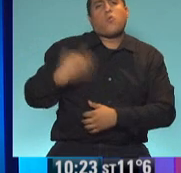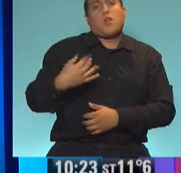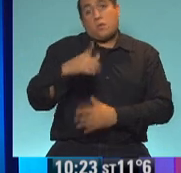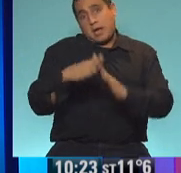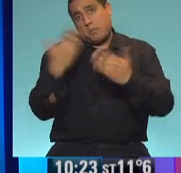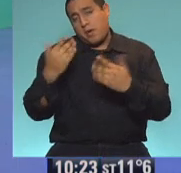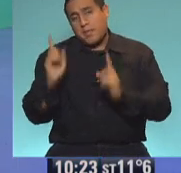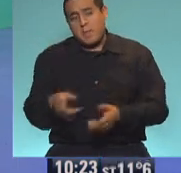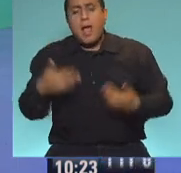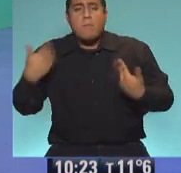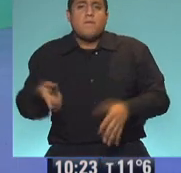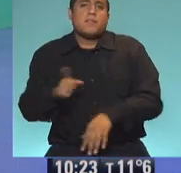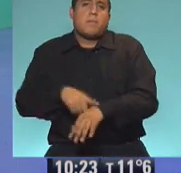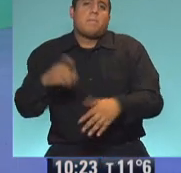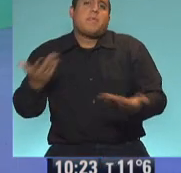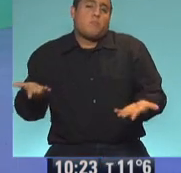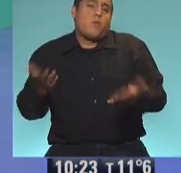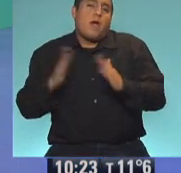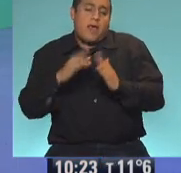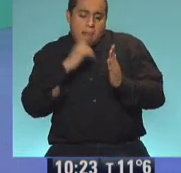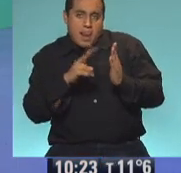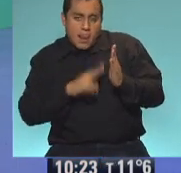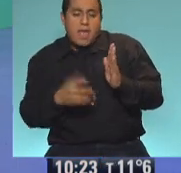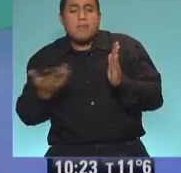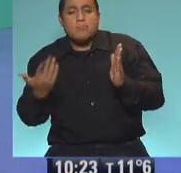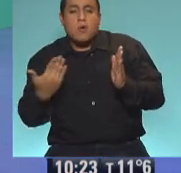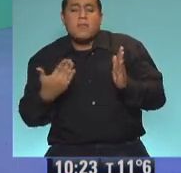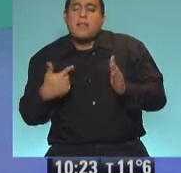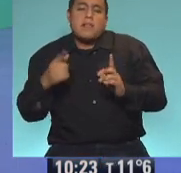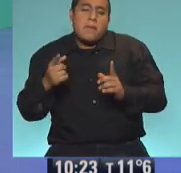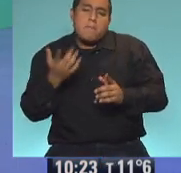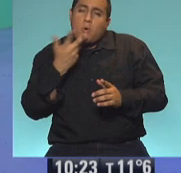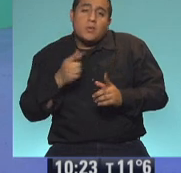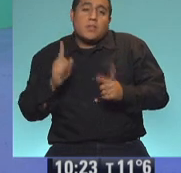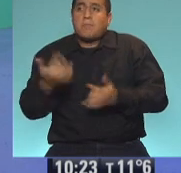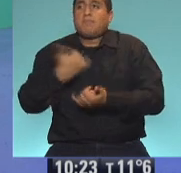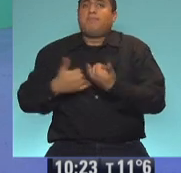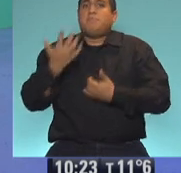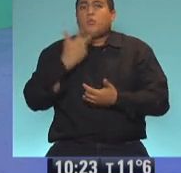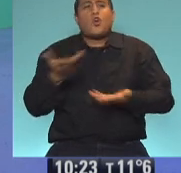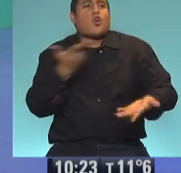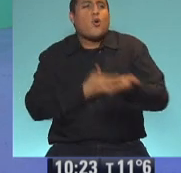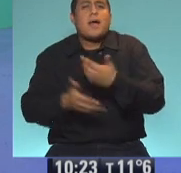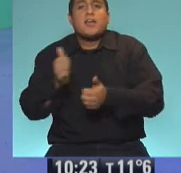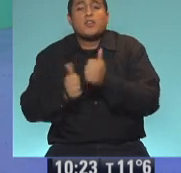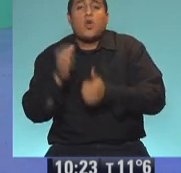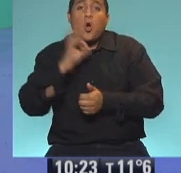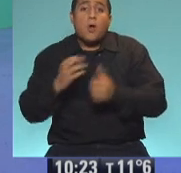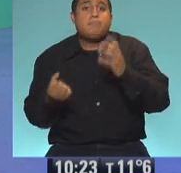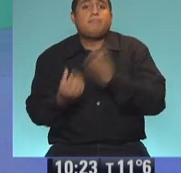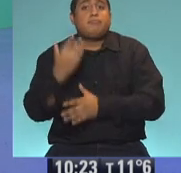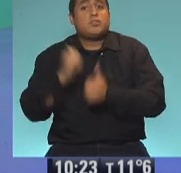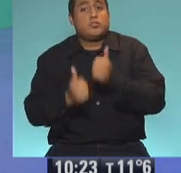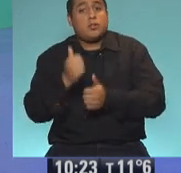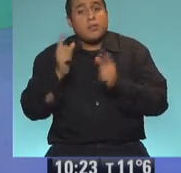Claro. Compartir. Aprovechar el tiempo que estamos en casa para leer y que te lean. Claro que sí. Siempre me gustó y me sigue gustando. Compartir historias y también inventarlas, ¿no? Ah, eso también